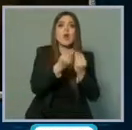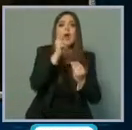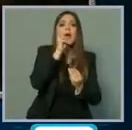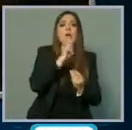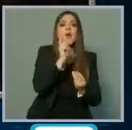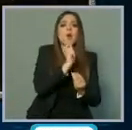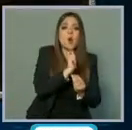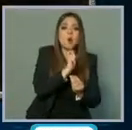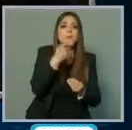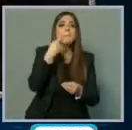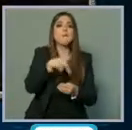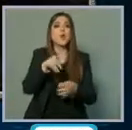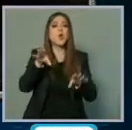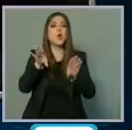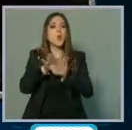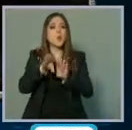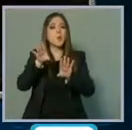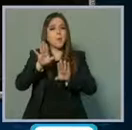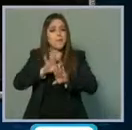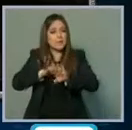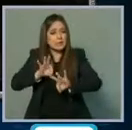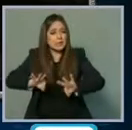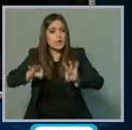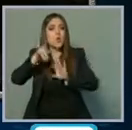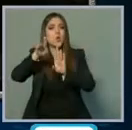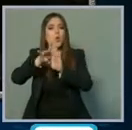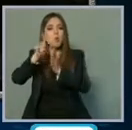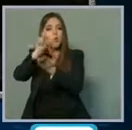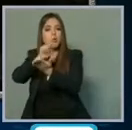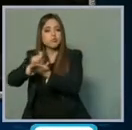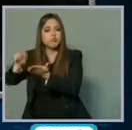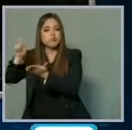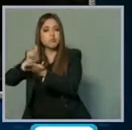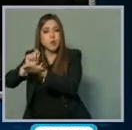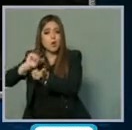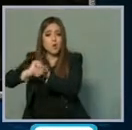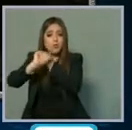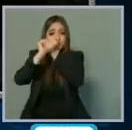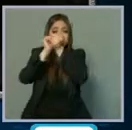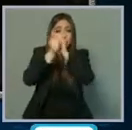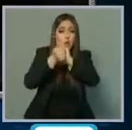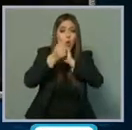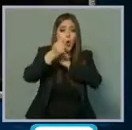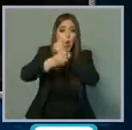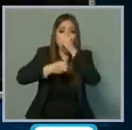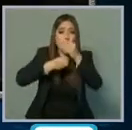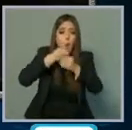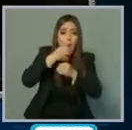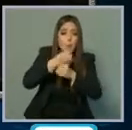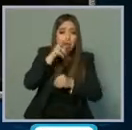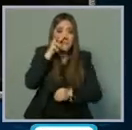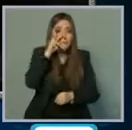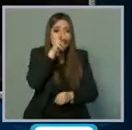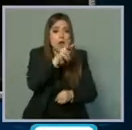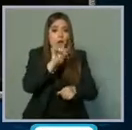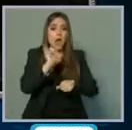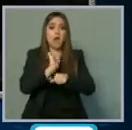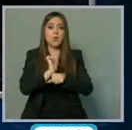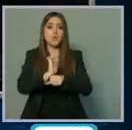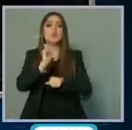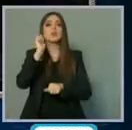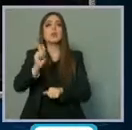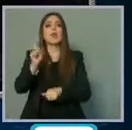construcción del texto, es cómo se va llevando esta obra con las actuaciones de Blanca Guerra,